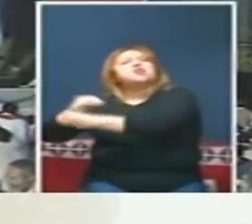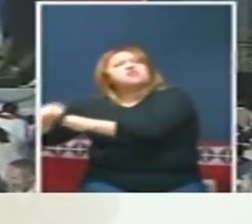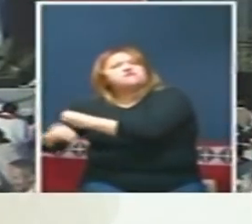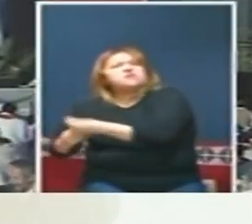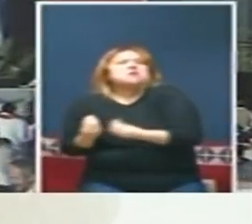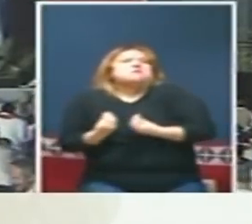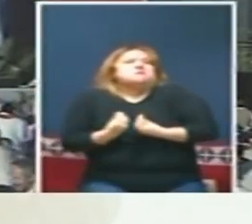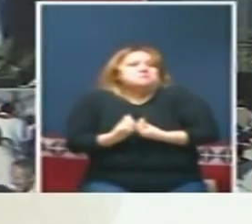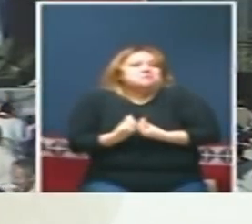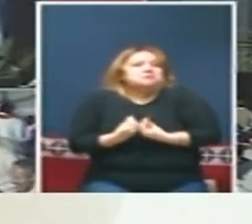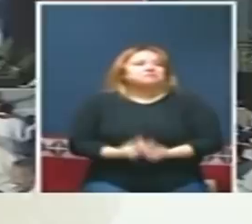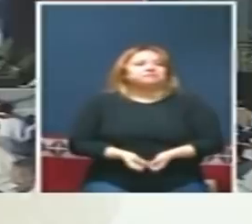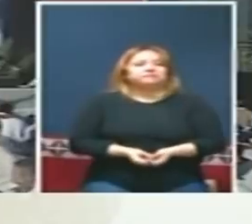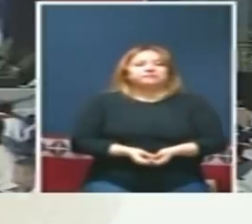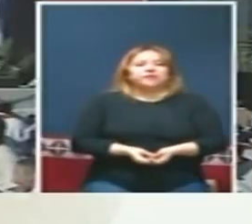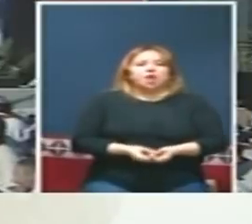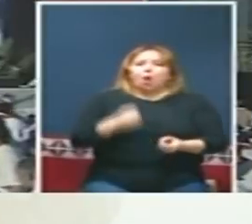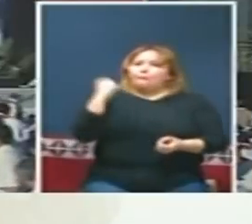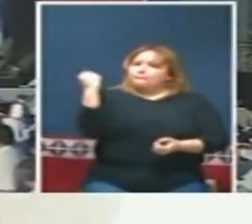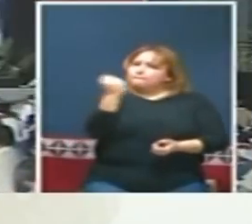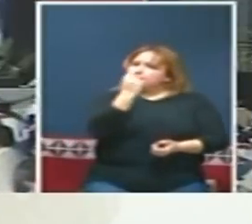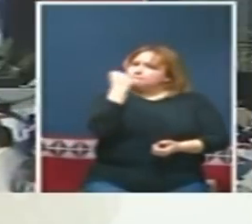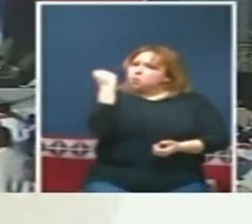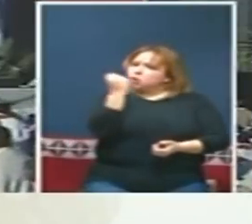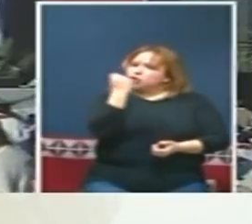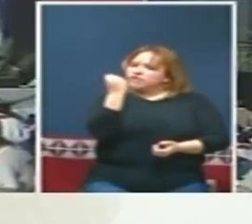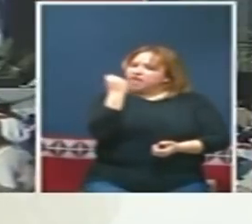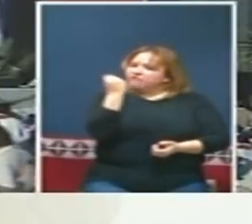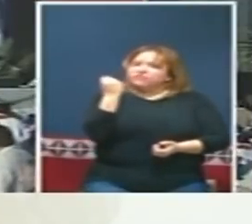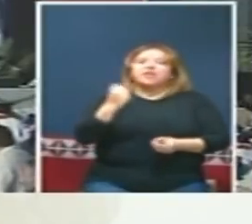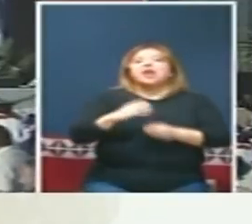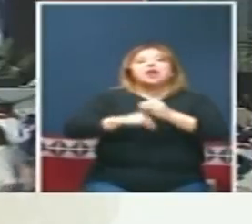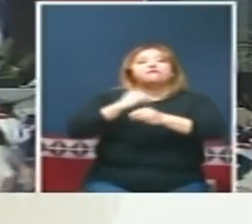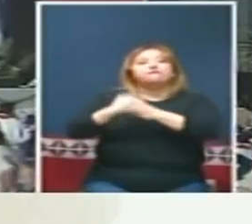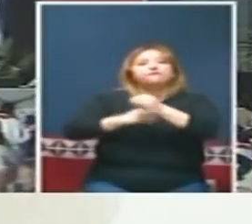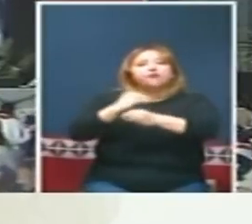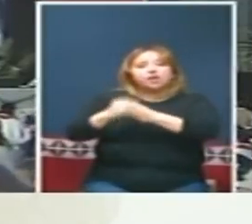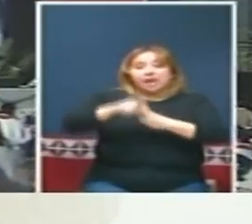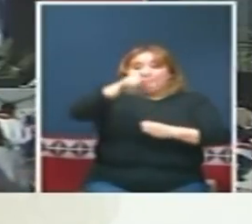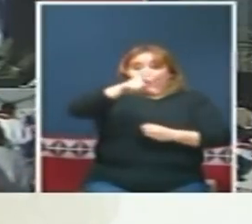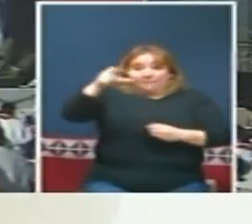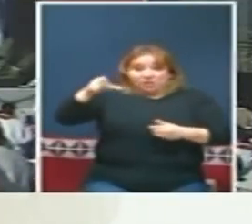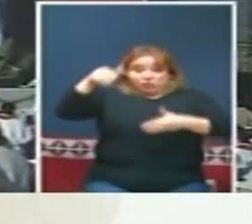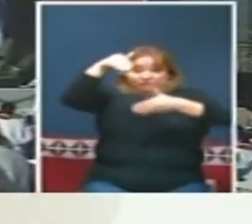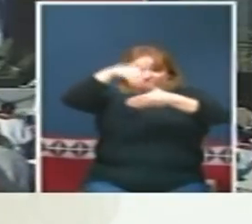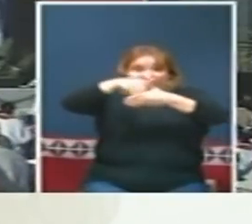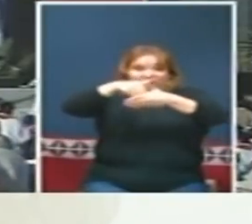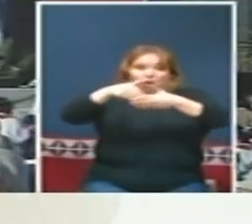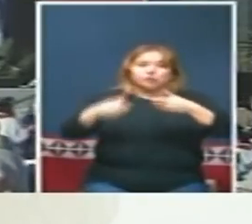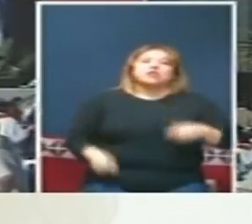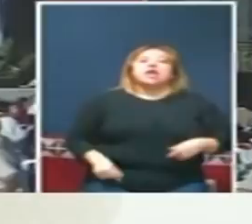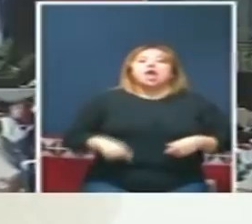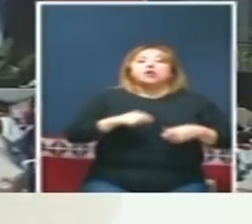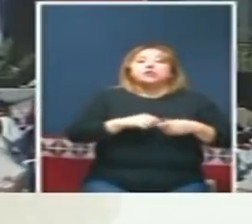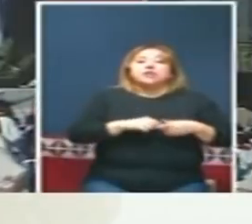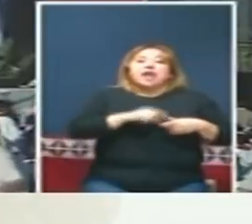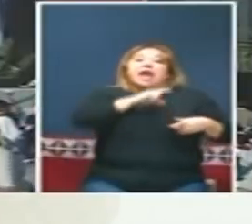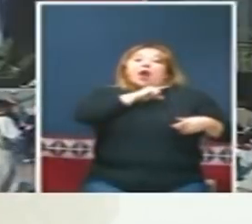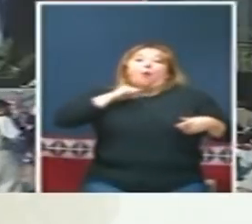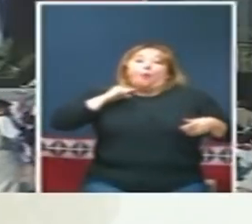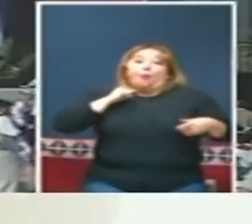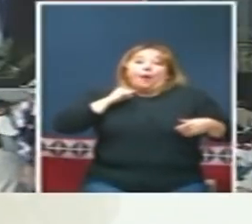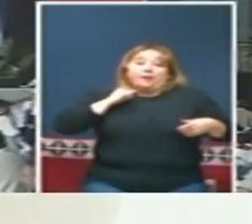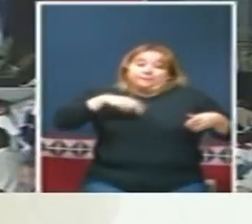La verdad es muy importante el rol de la familia, teniendo en cuenta que uno de ellos como es Wenceslao Pedernera, fue un